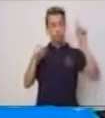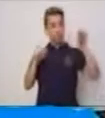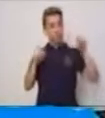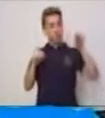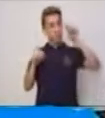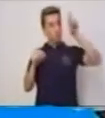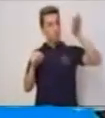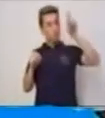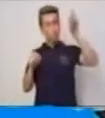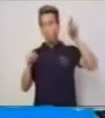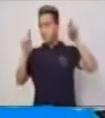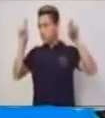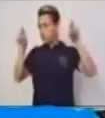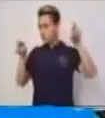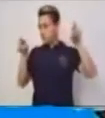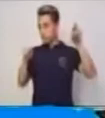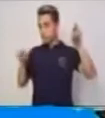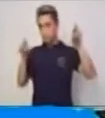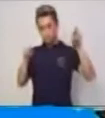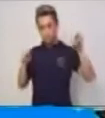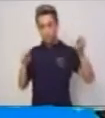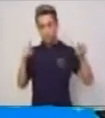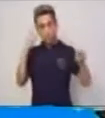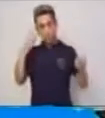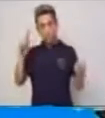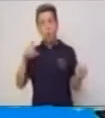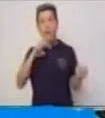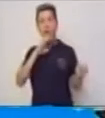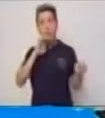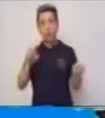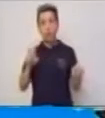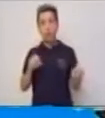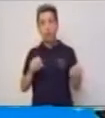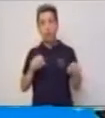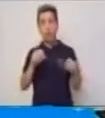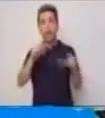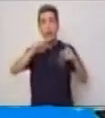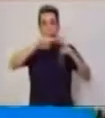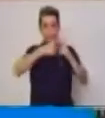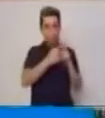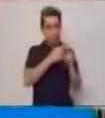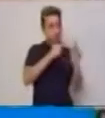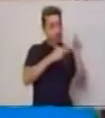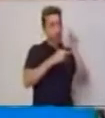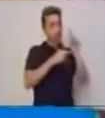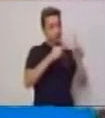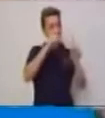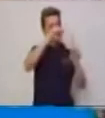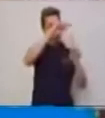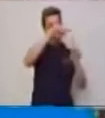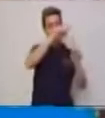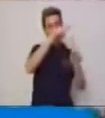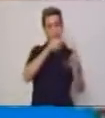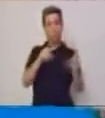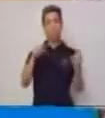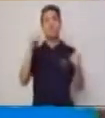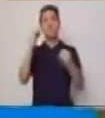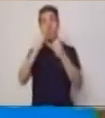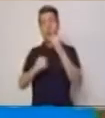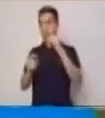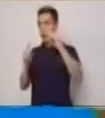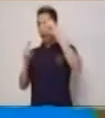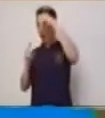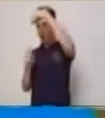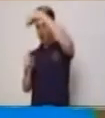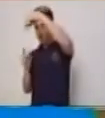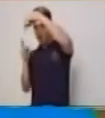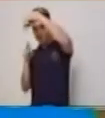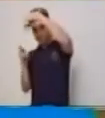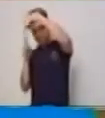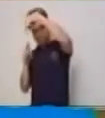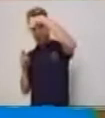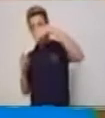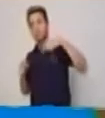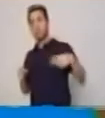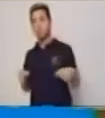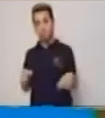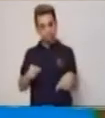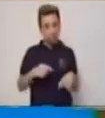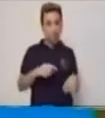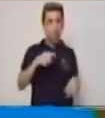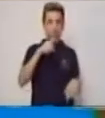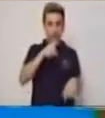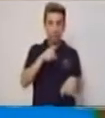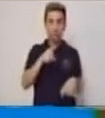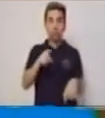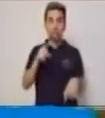utilizamos los dos signos, el que abre y el que cierra. El que abre y el que cierra.